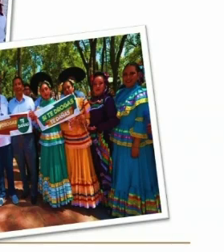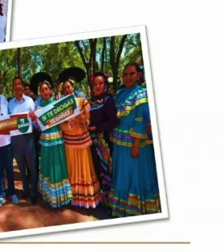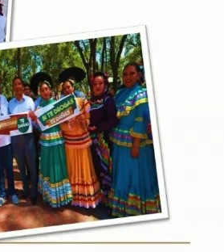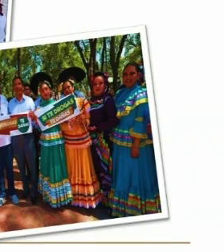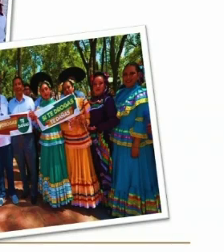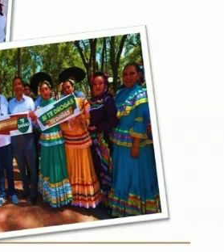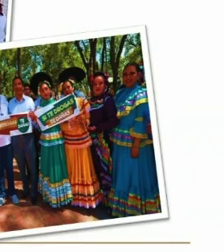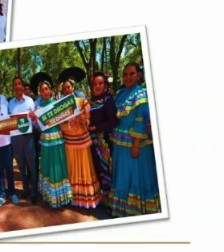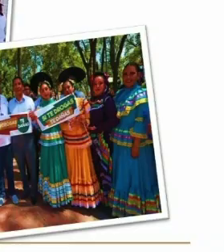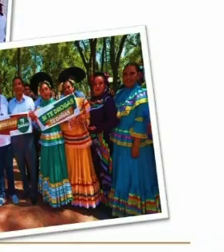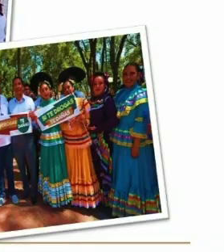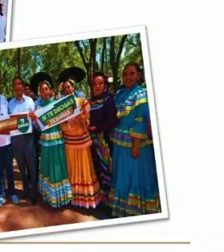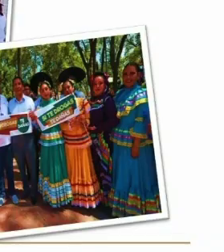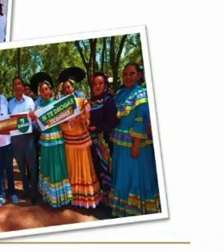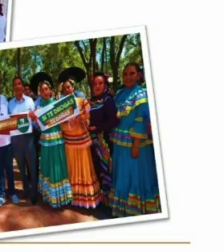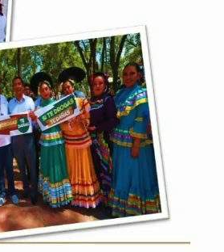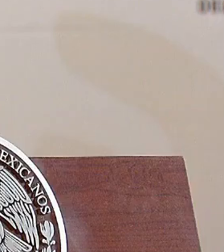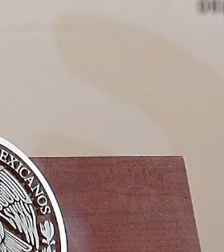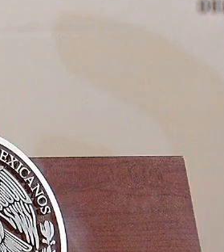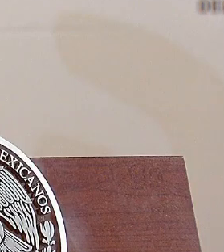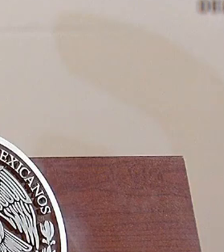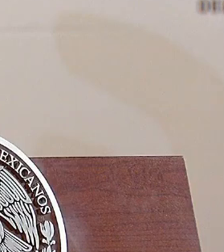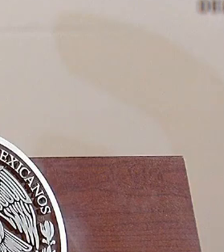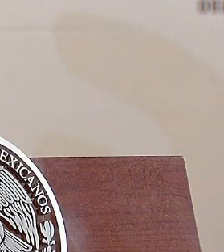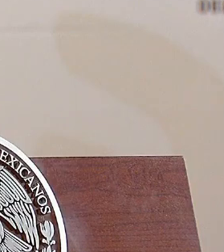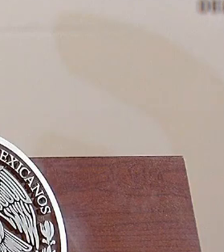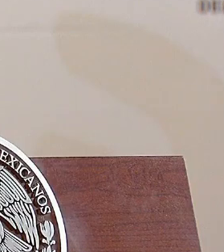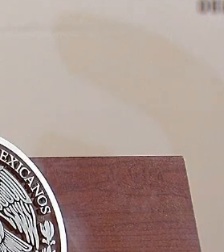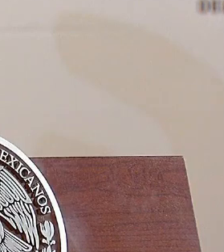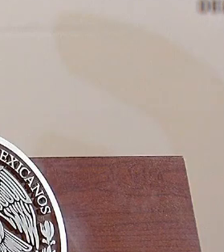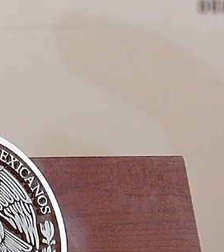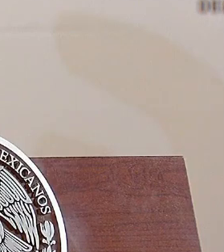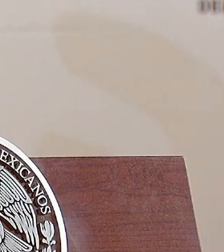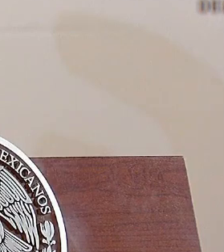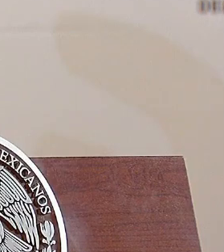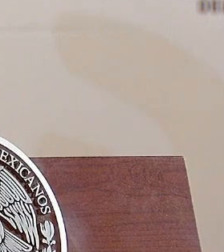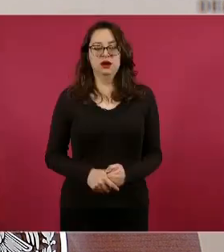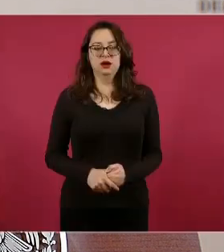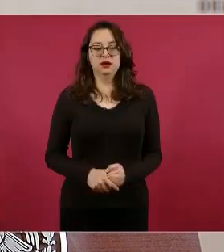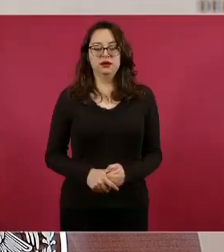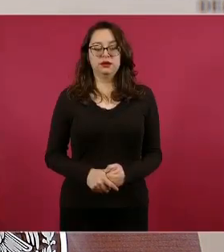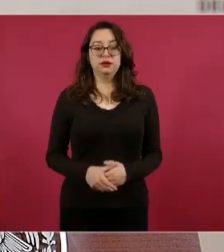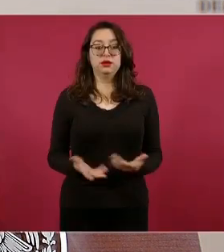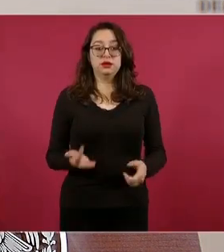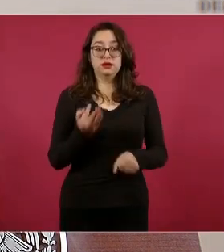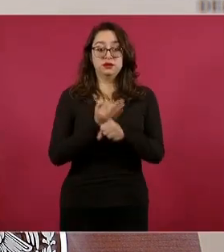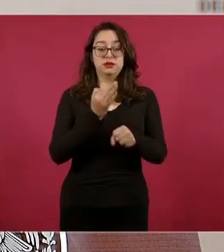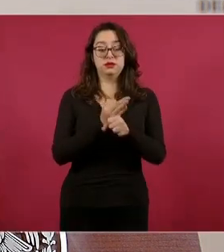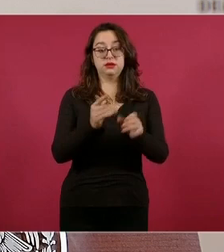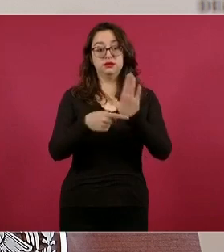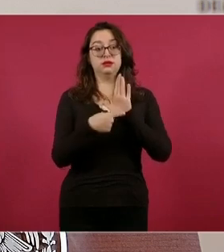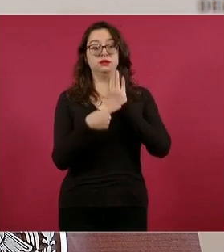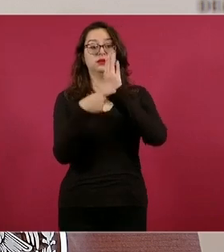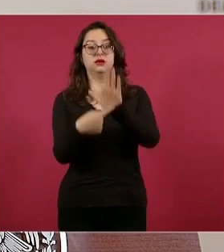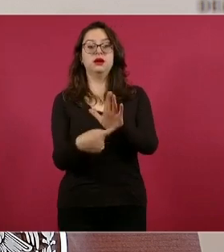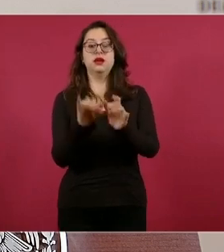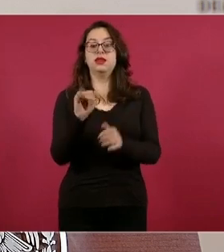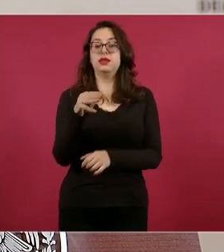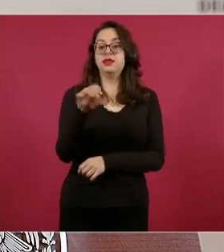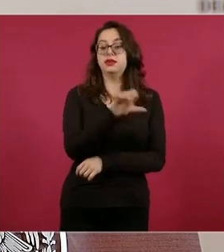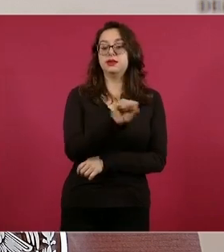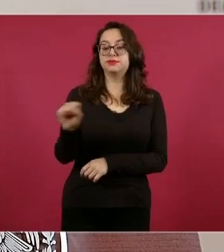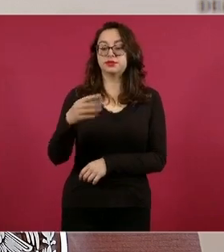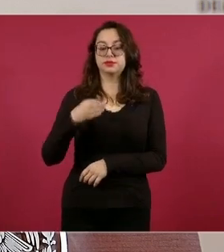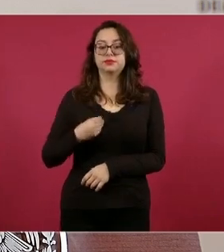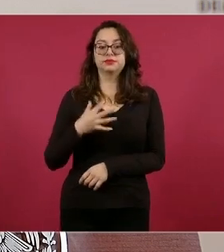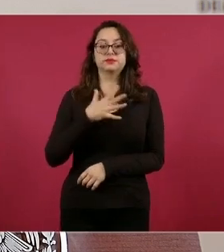día de hoy, vamos a ver los avances del IMSS-Bienestar, la institución de atención médica de la Cuarta